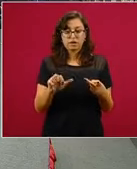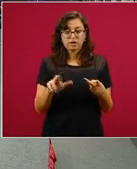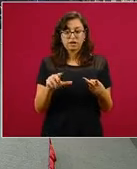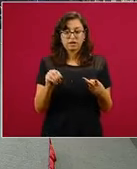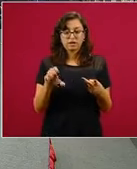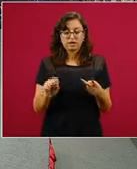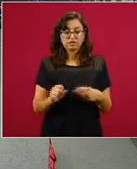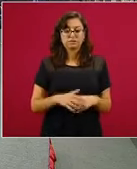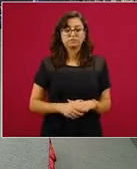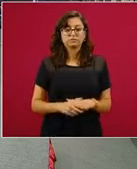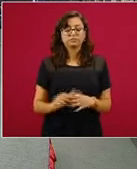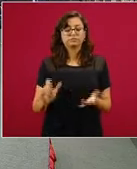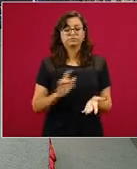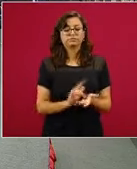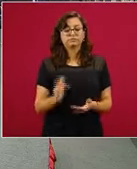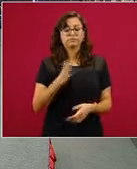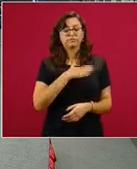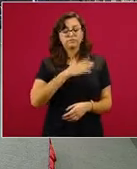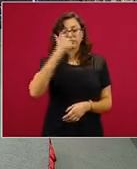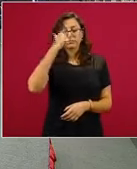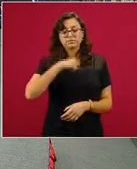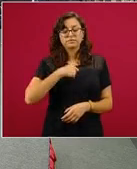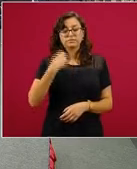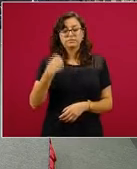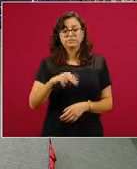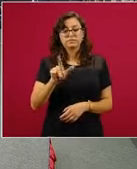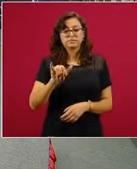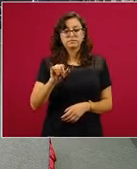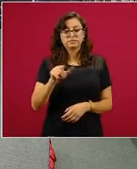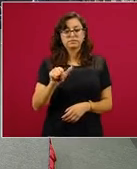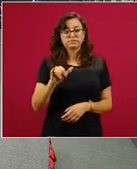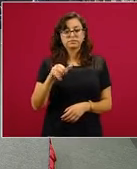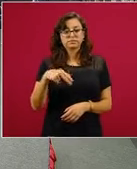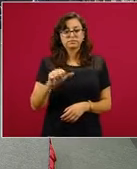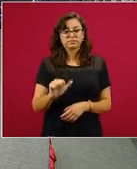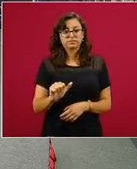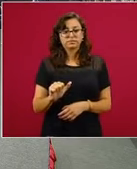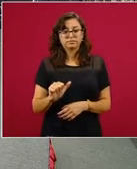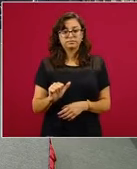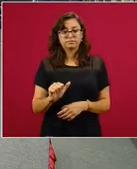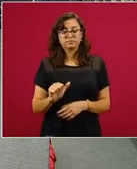Noticias. Gracias, buenas noches. Liliana Noble de Pulso Saludable. ¿Mande?